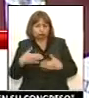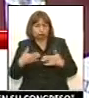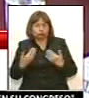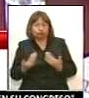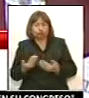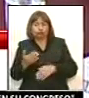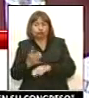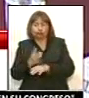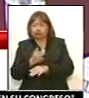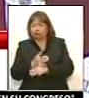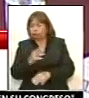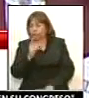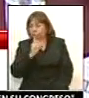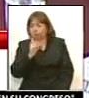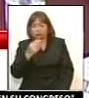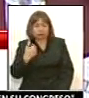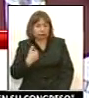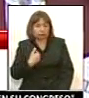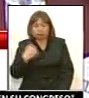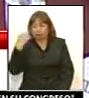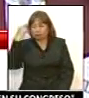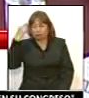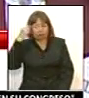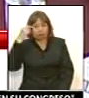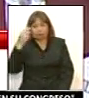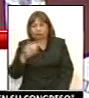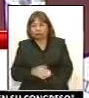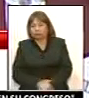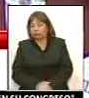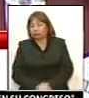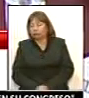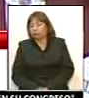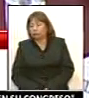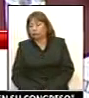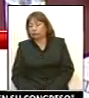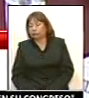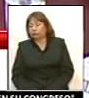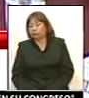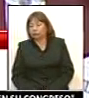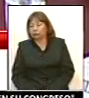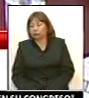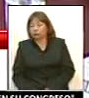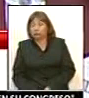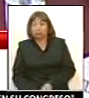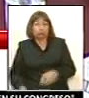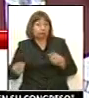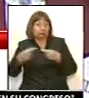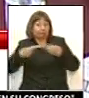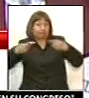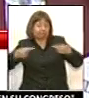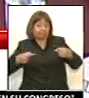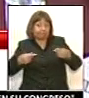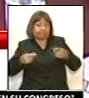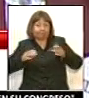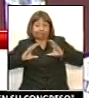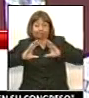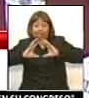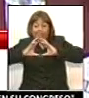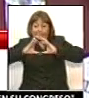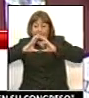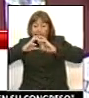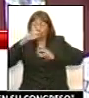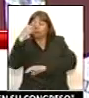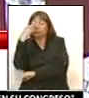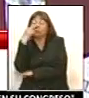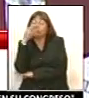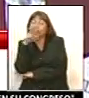mejorando, pero no tenemos una política migratoria que es enemiga de estos migrantes. Más bien, a nivel global, miran con buenos ojos